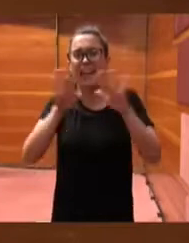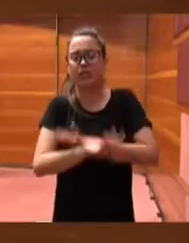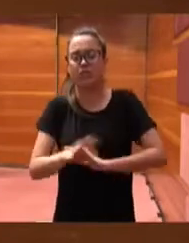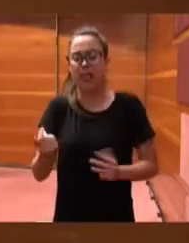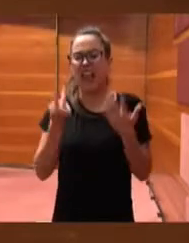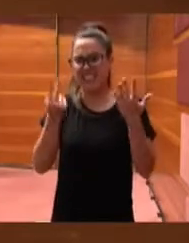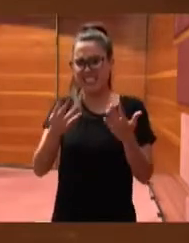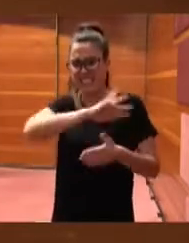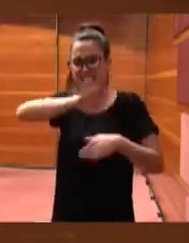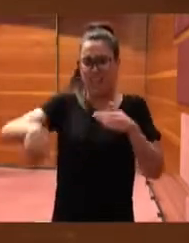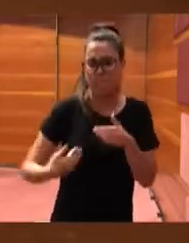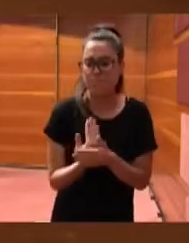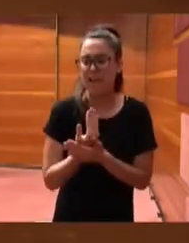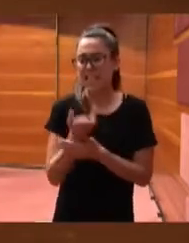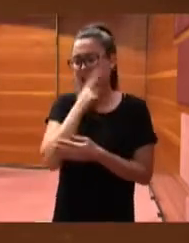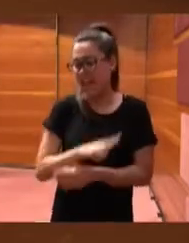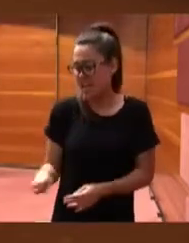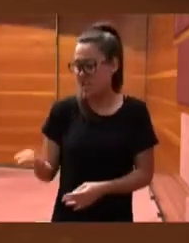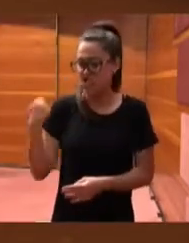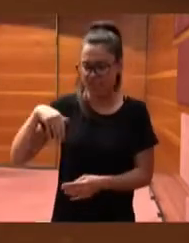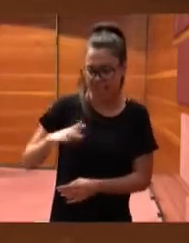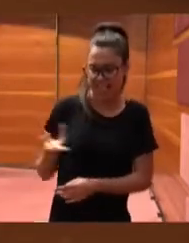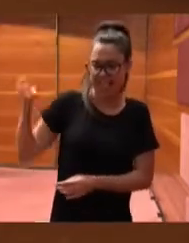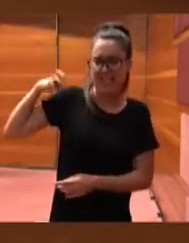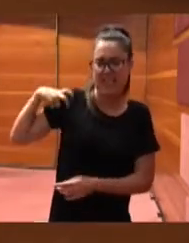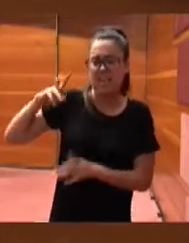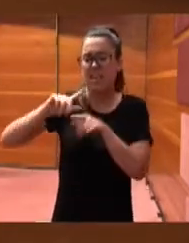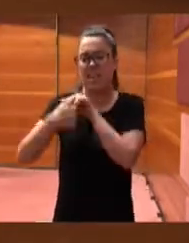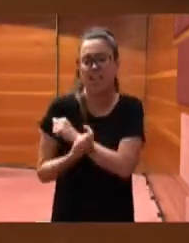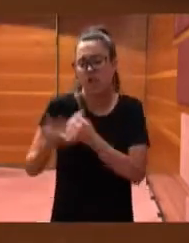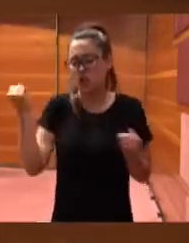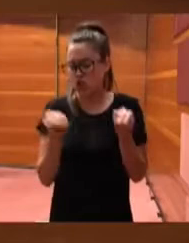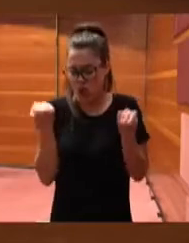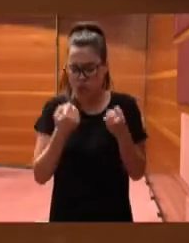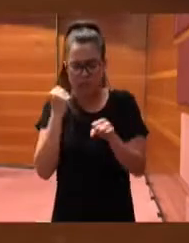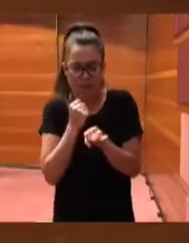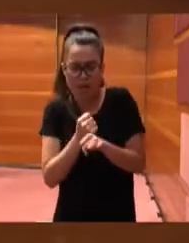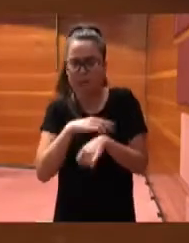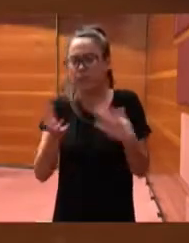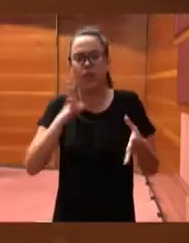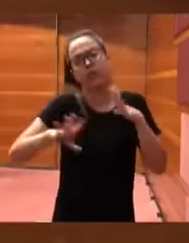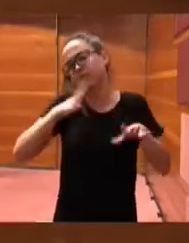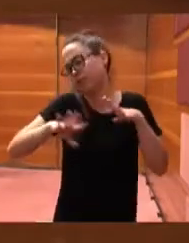7 de la mañana el otro ya está subido aquí. Ya tengo el despertador, ya tengo que coger el coche, irme a trabajar, no sé qué. Que no